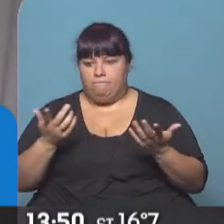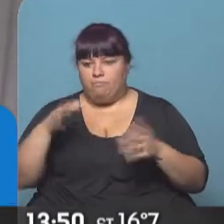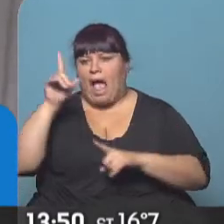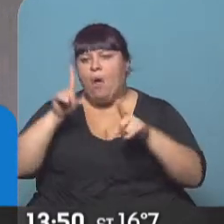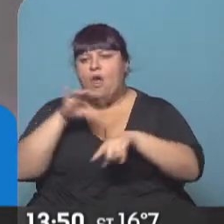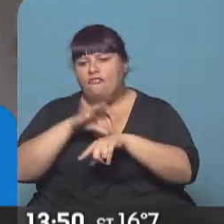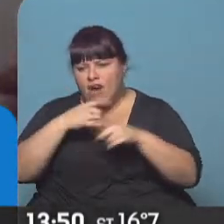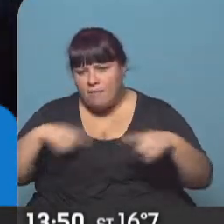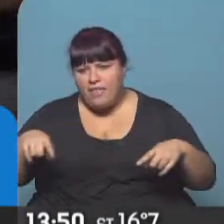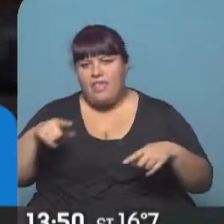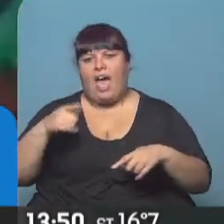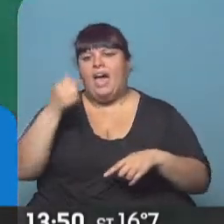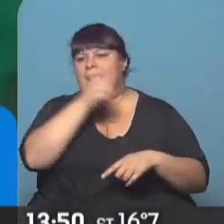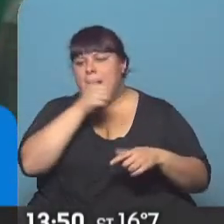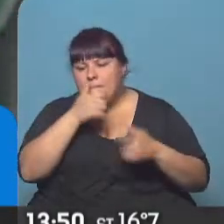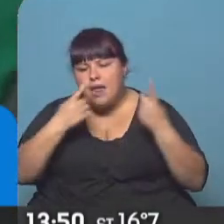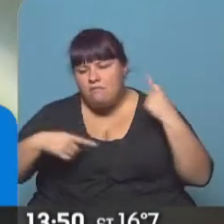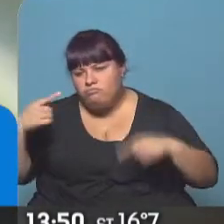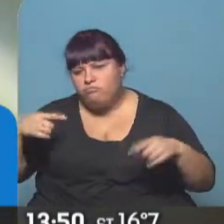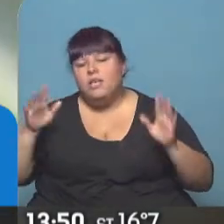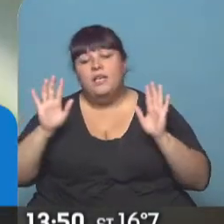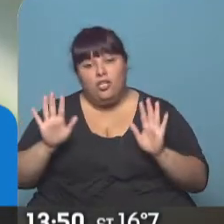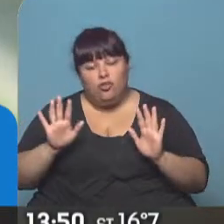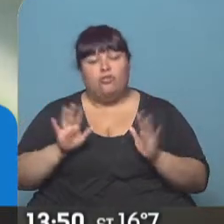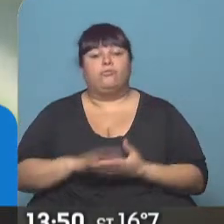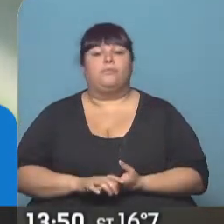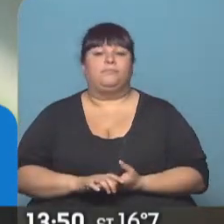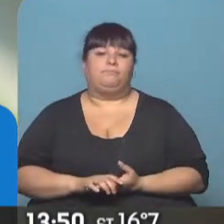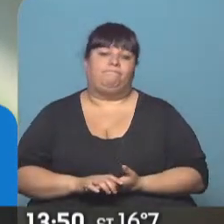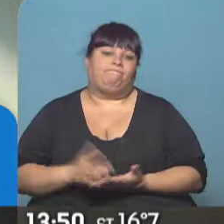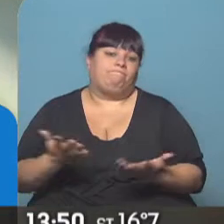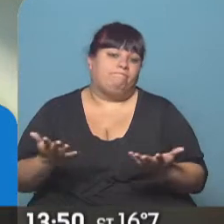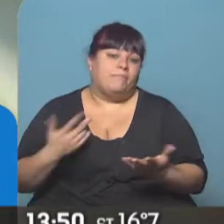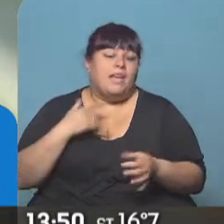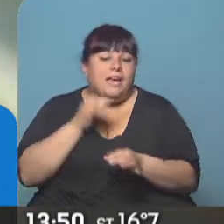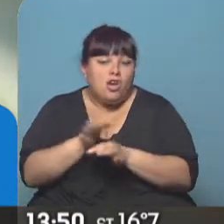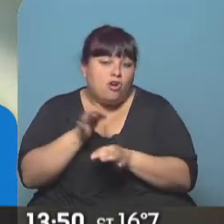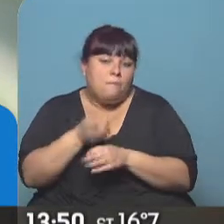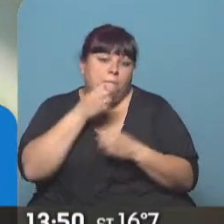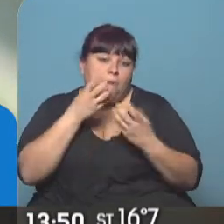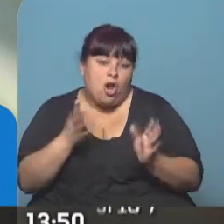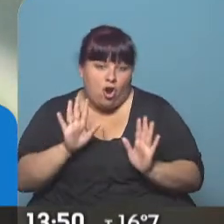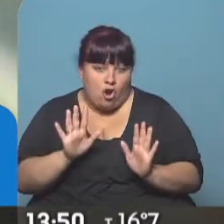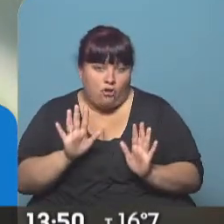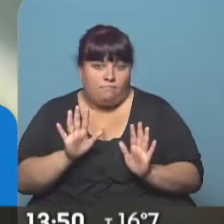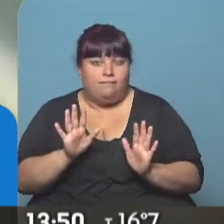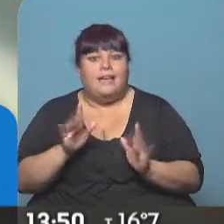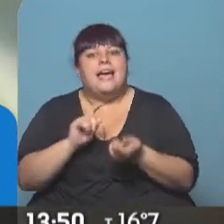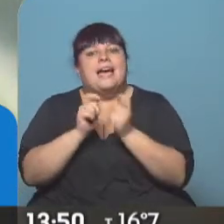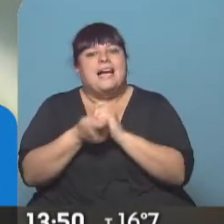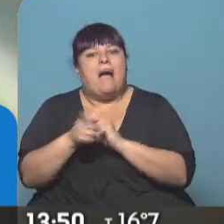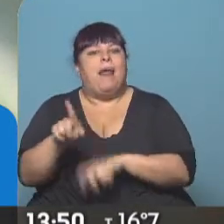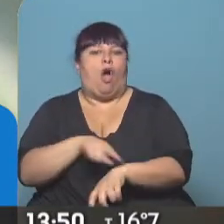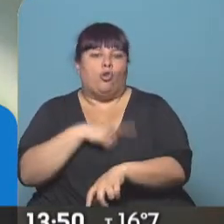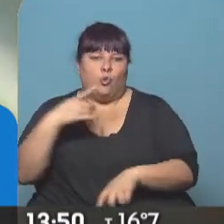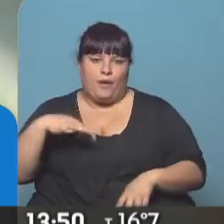enfermedades ciertos fármacos entonces lo que se aconseja es modificar estilos